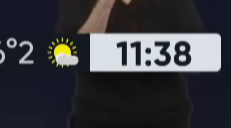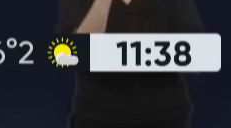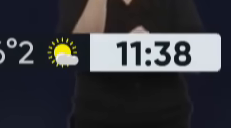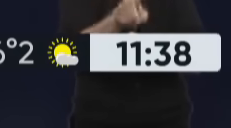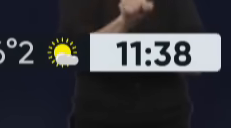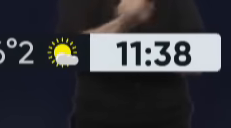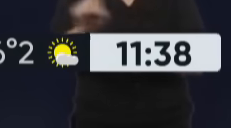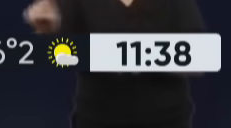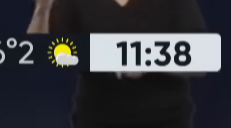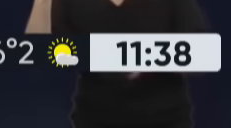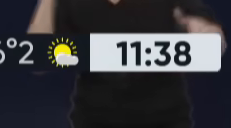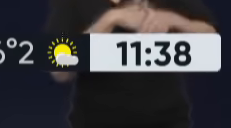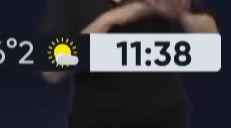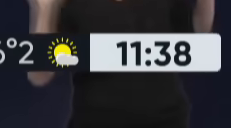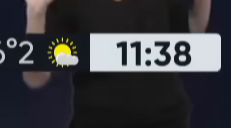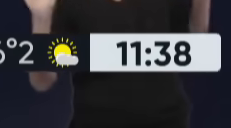Con respecto a...